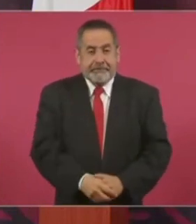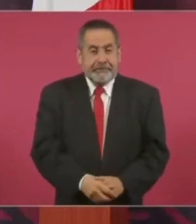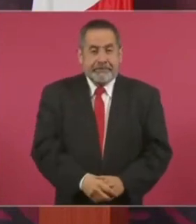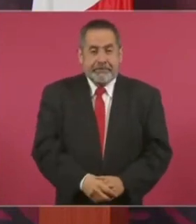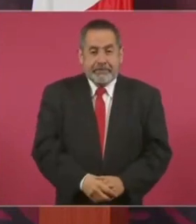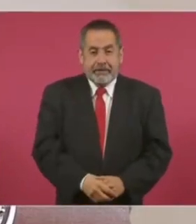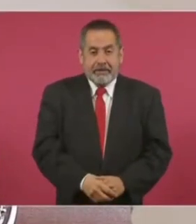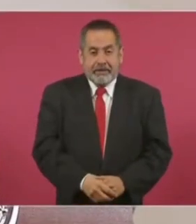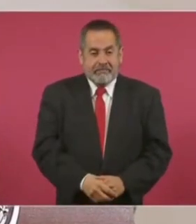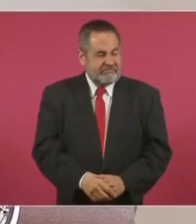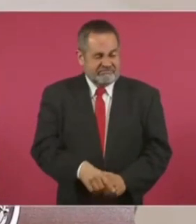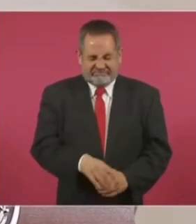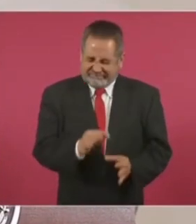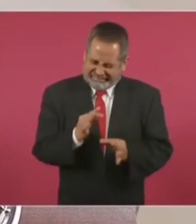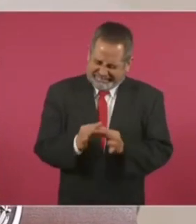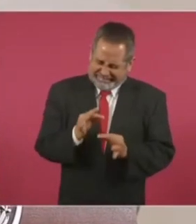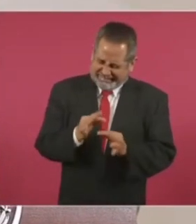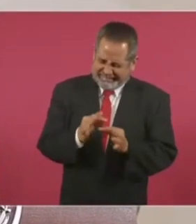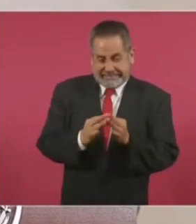más fieles